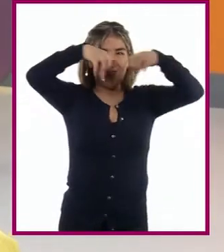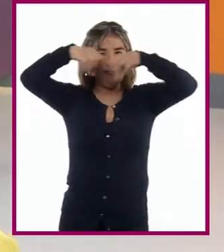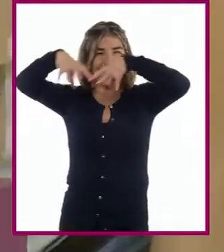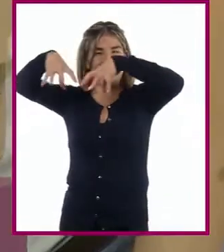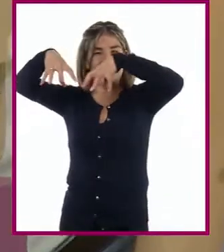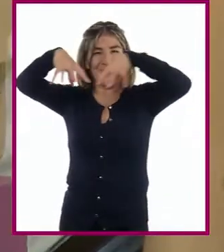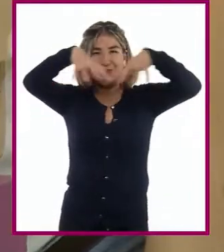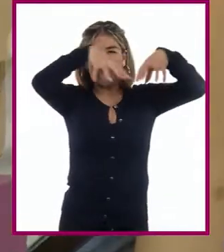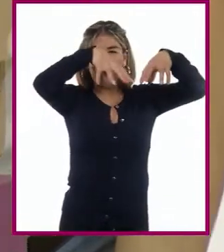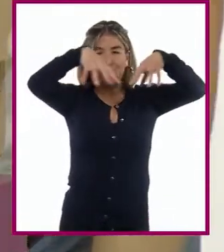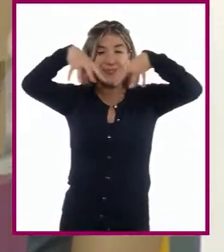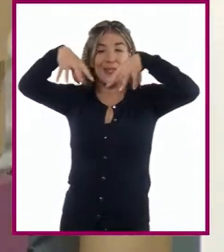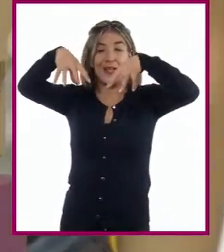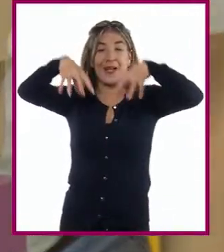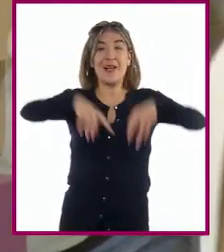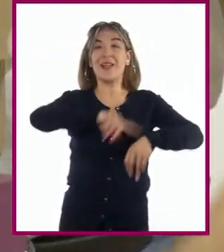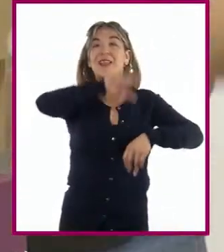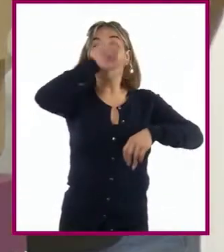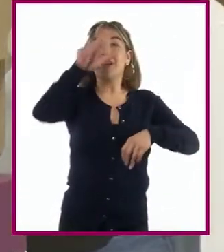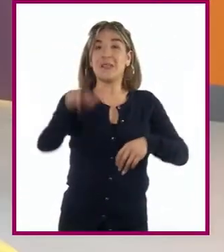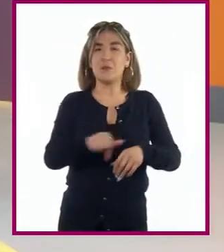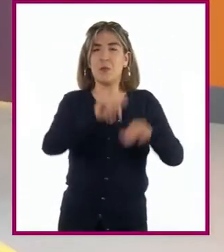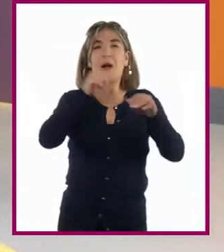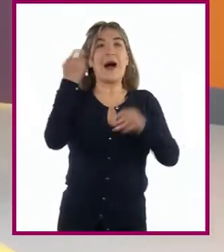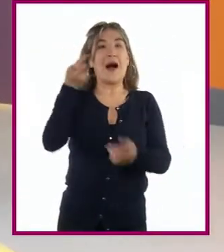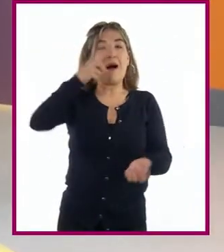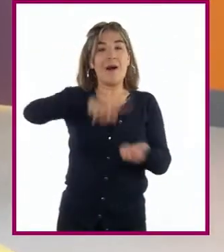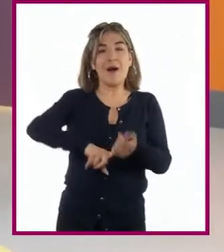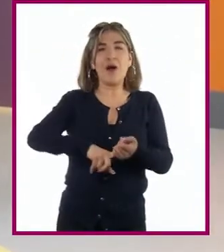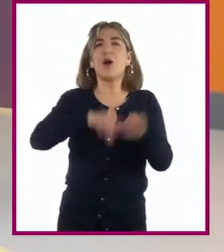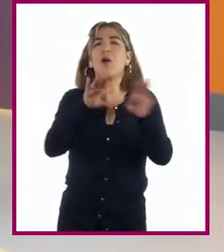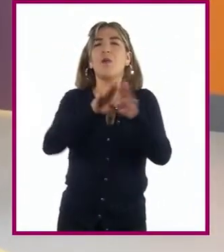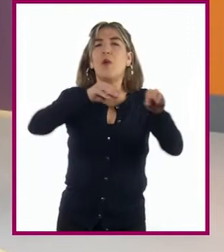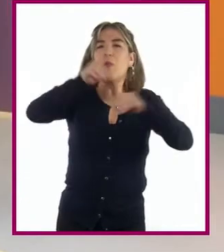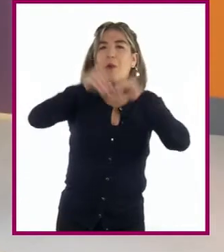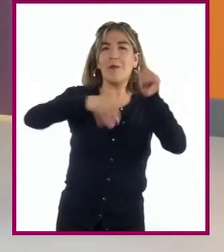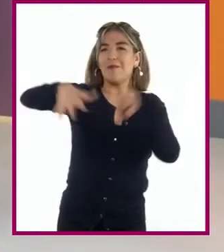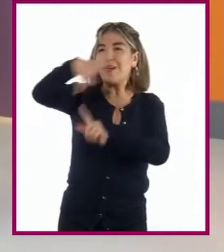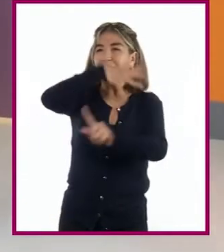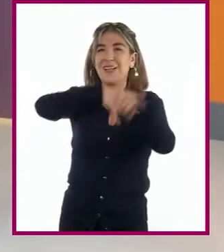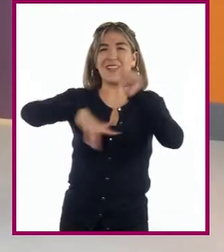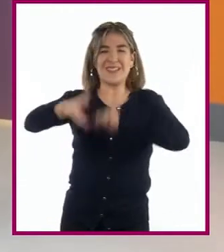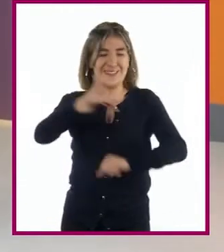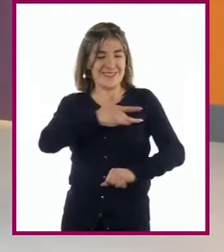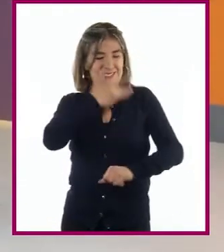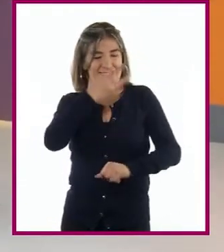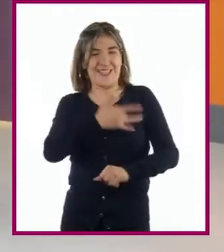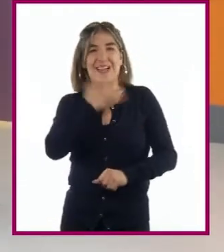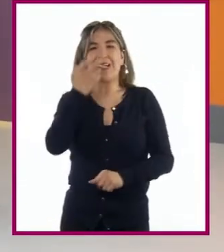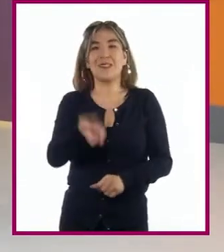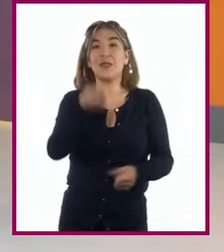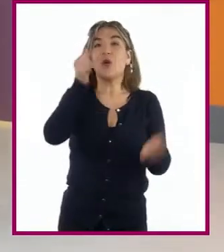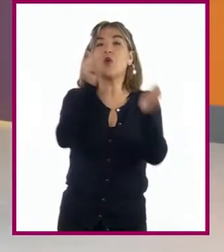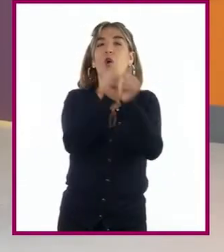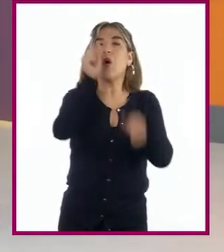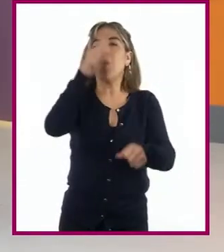Pero la magia, que para dar alguna atmósfera y algún sentimiento a partir de los